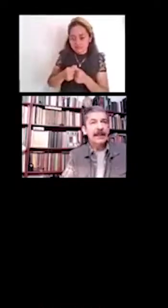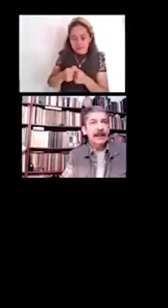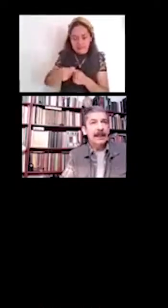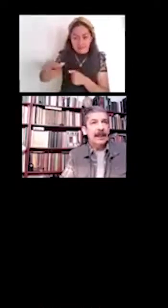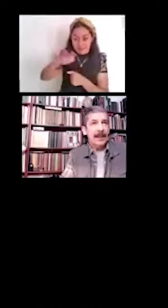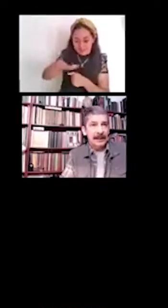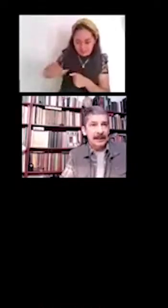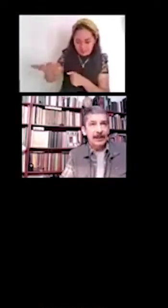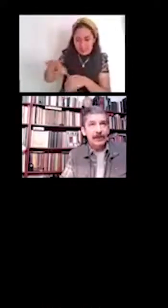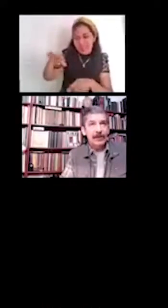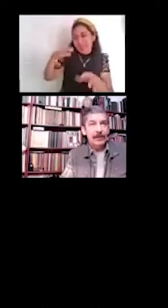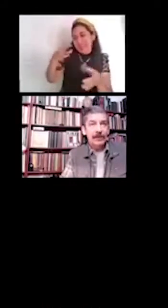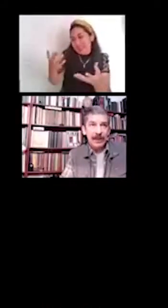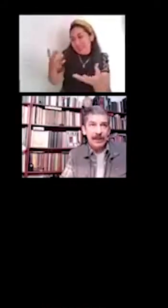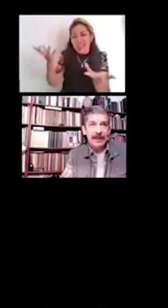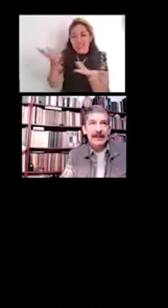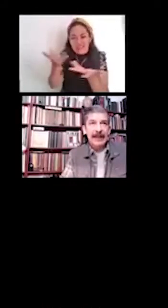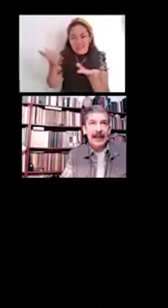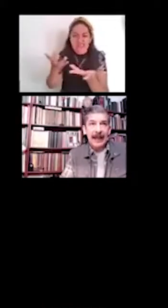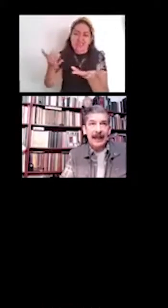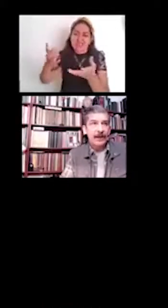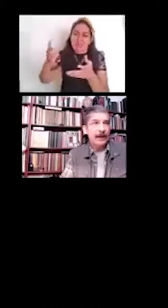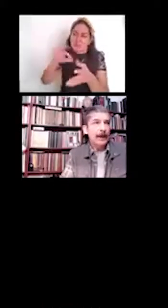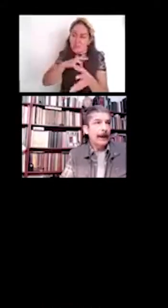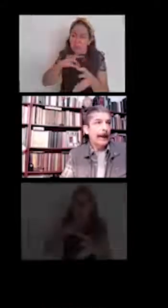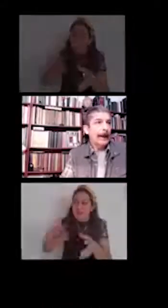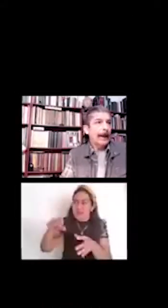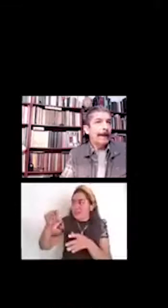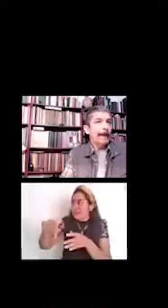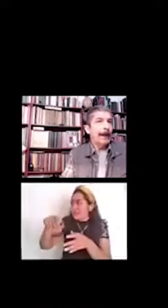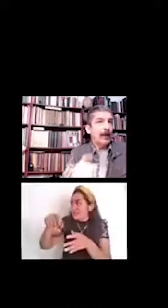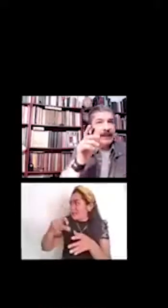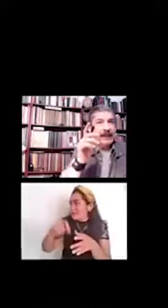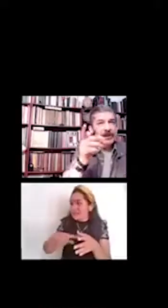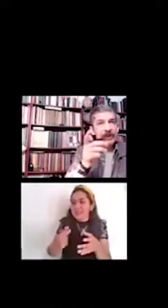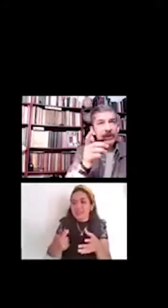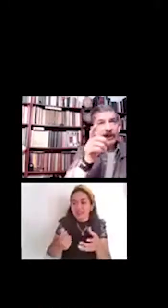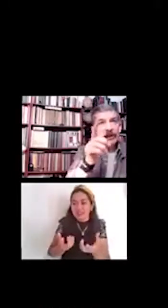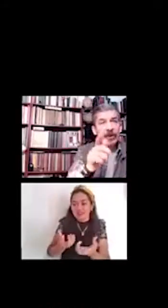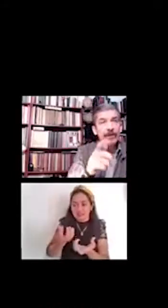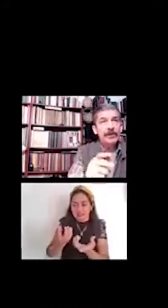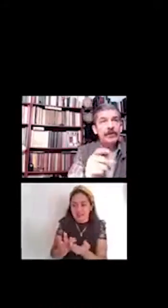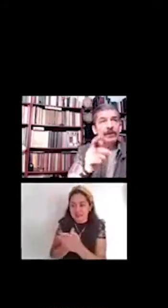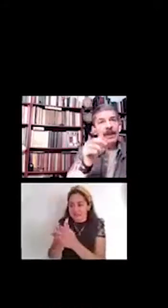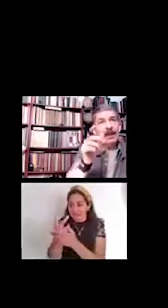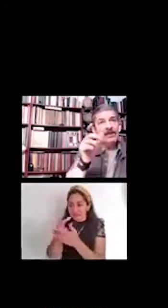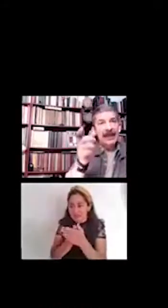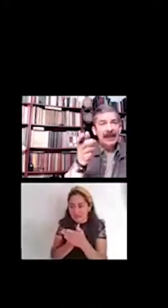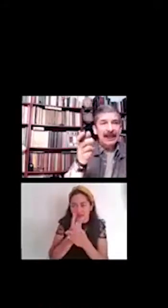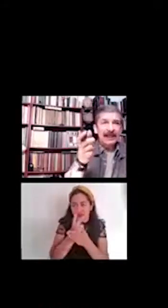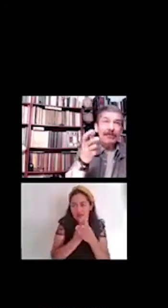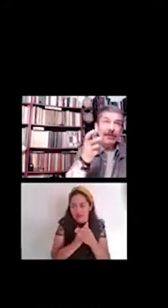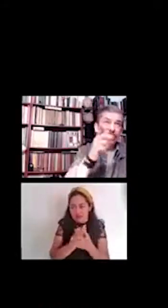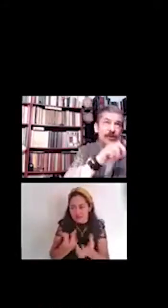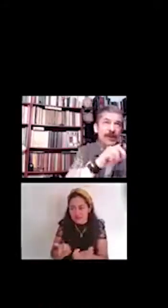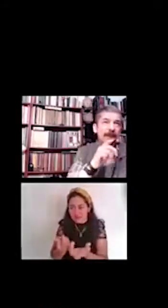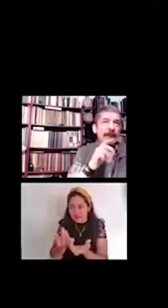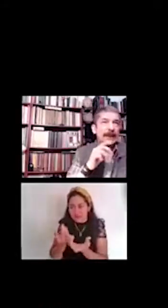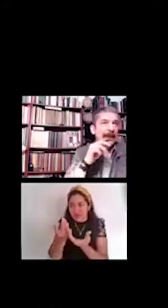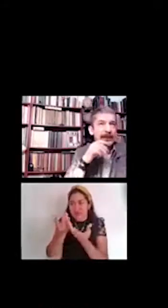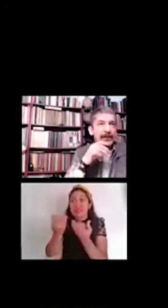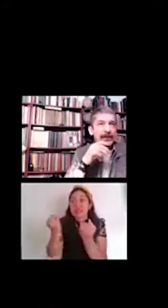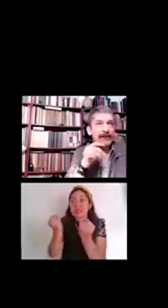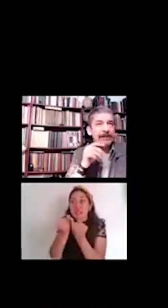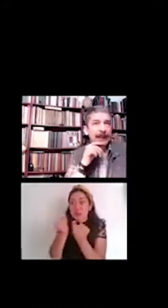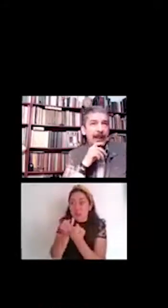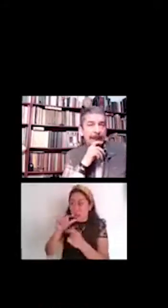domésticas hasta dos cosechas al año. La combinación o el binomio habitar y producir